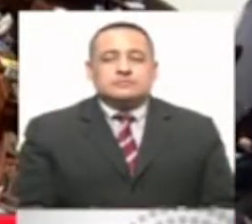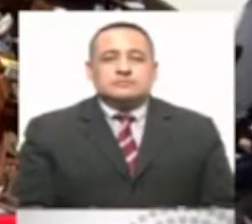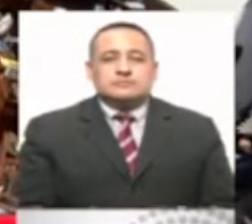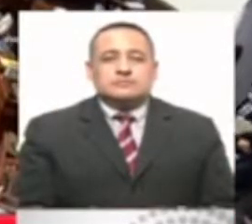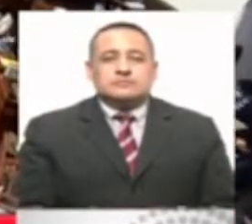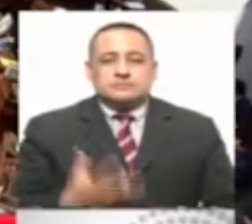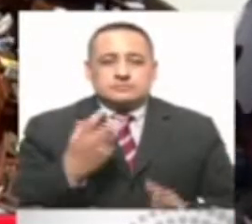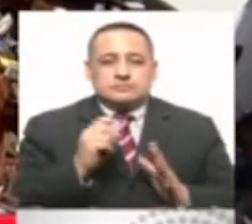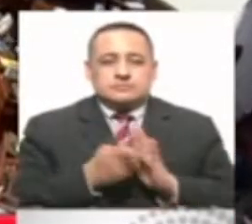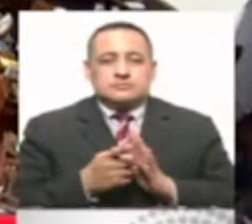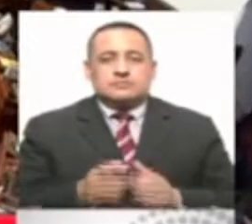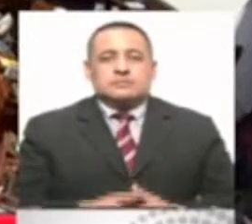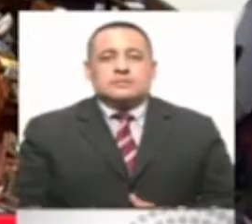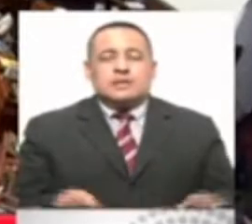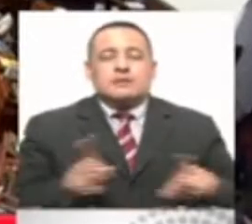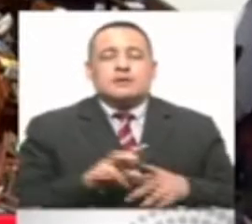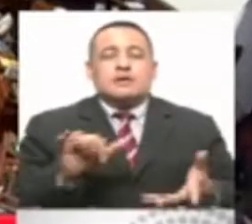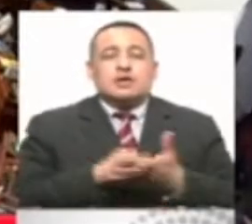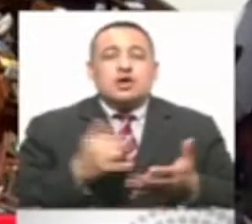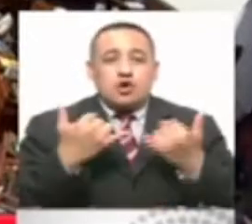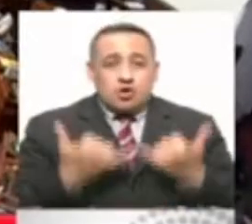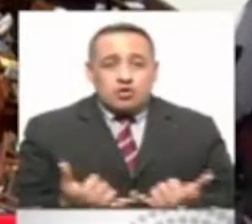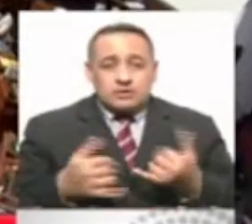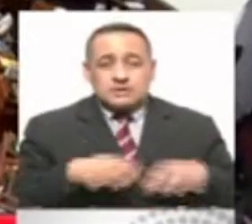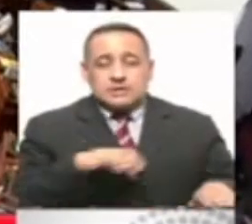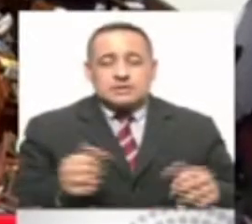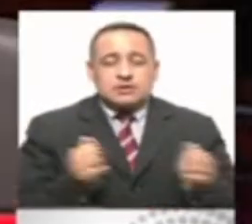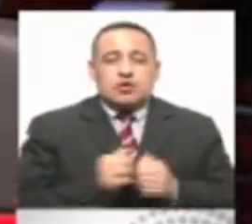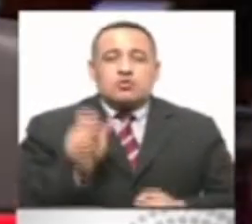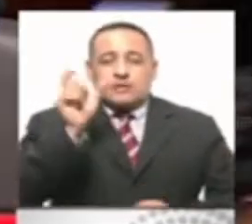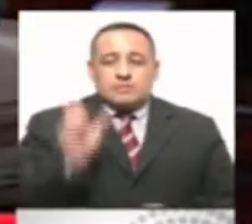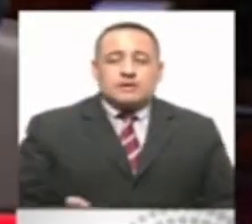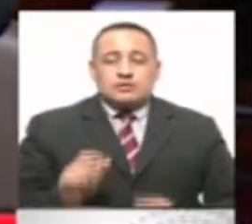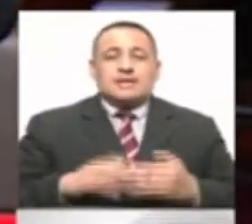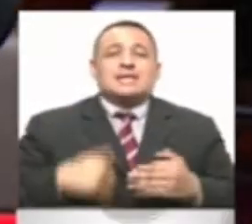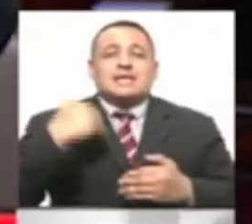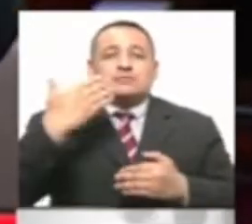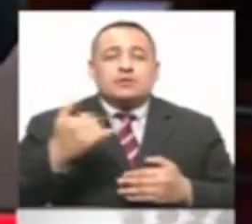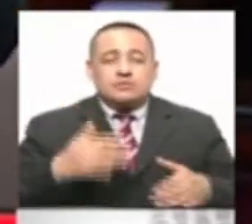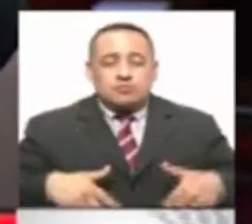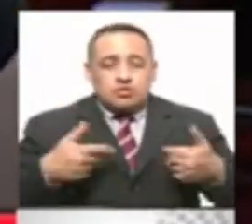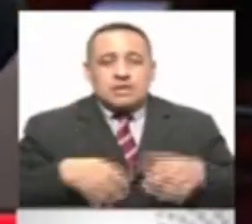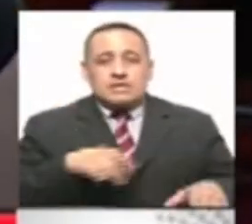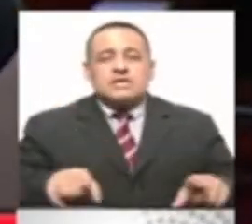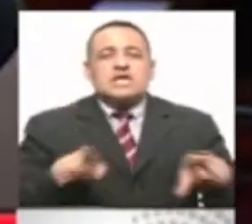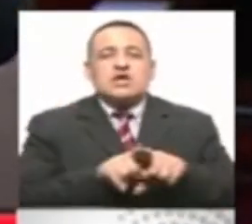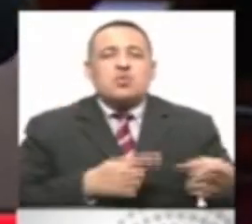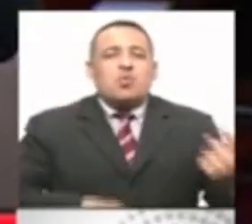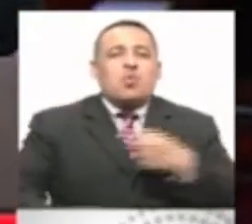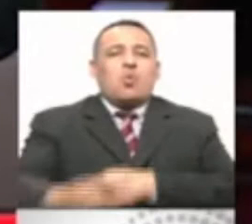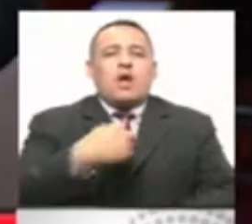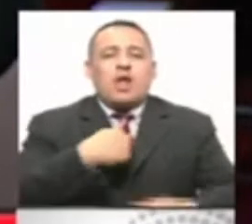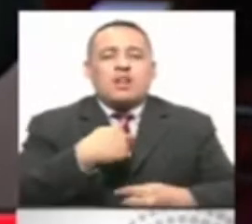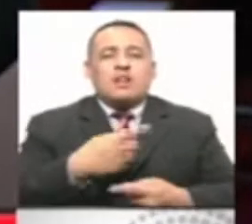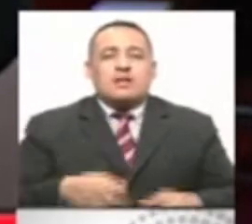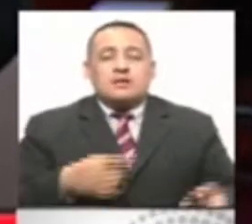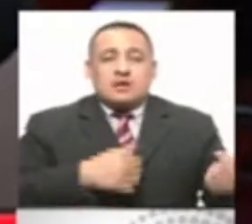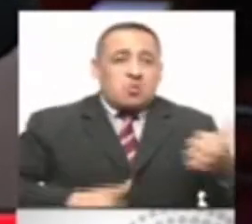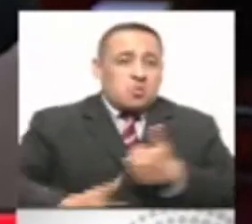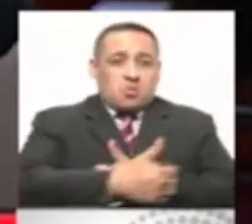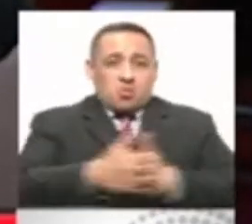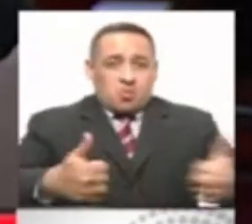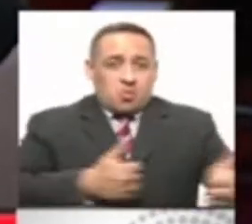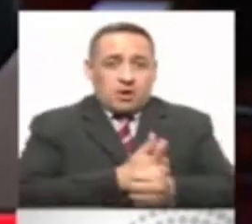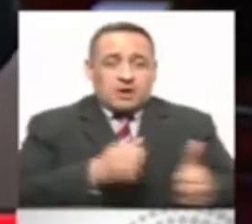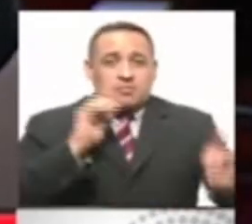30 segundos. Lo que hoy se hace con una persona, mañana podría hacerse con nosotros, porque bastaría